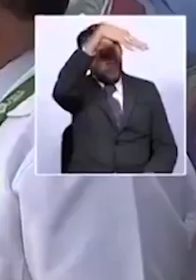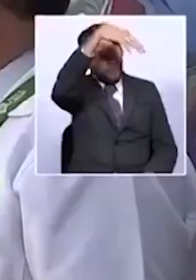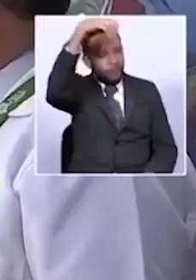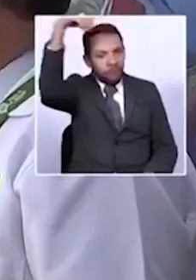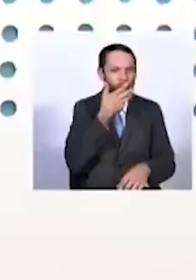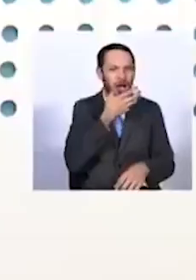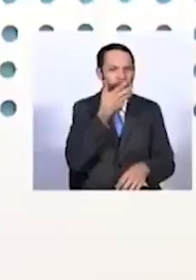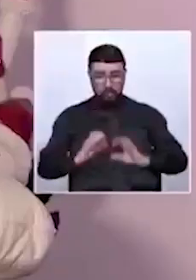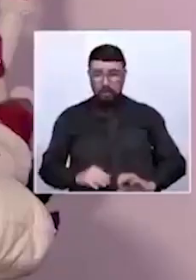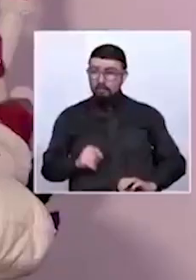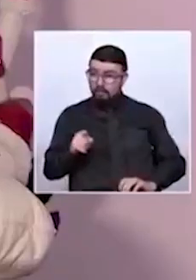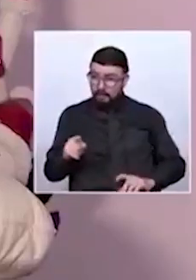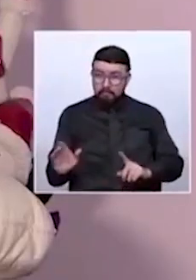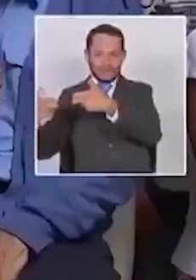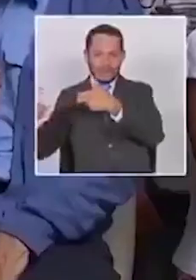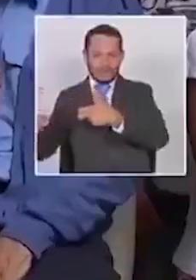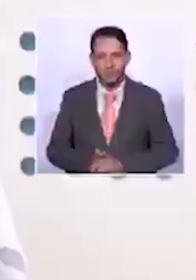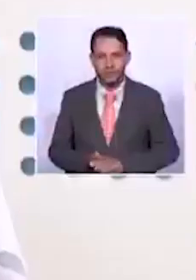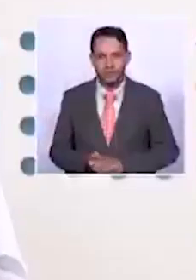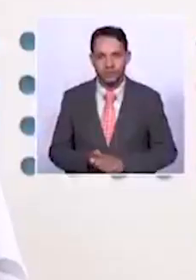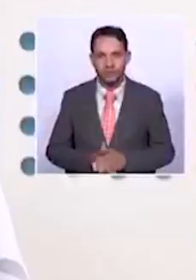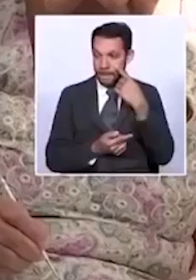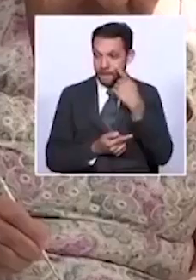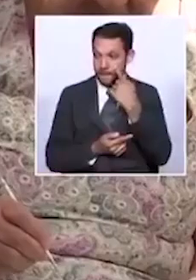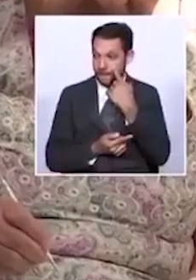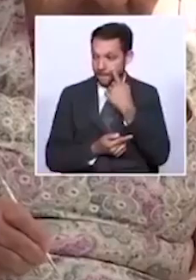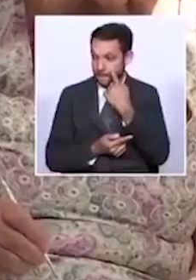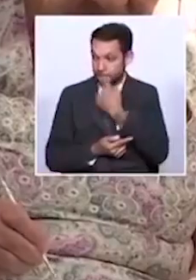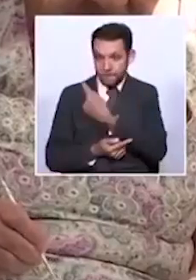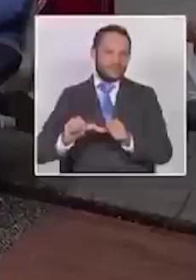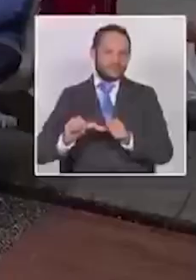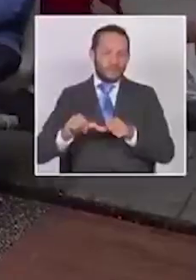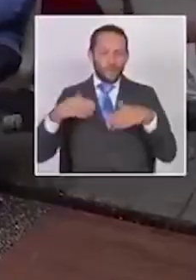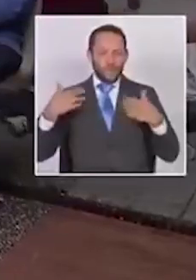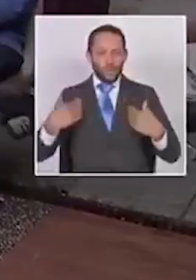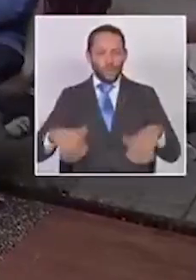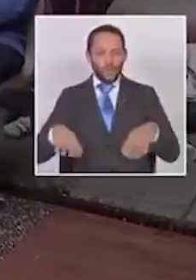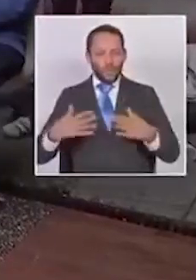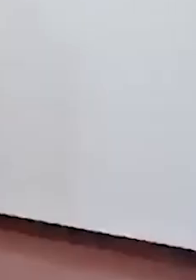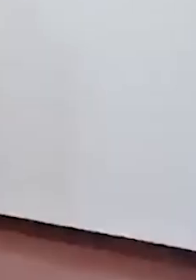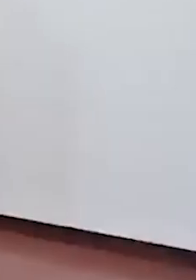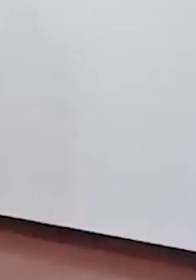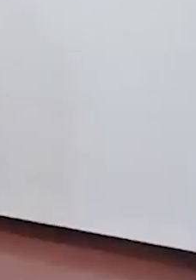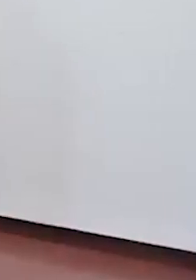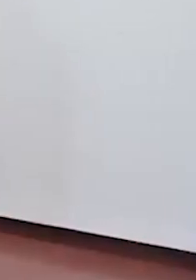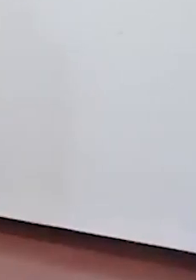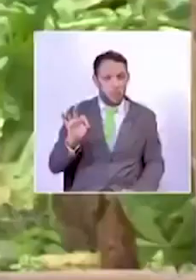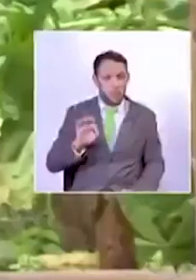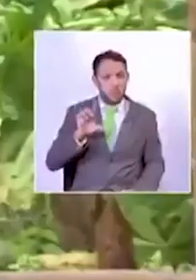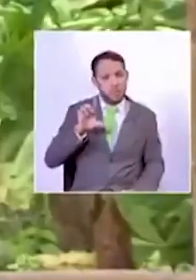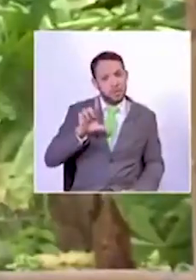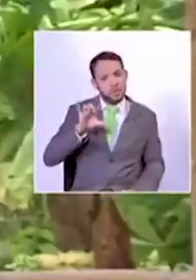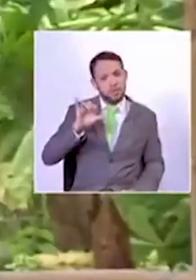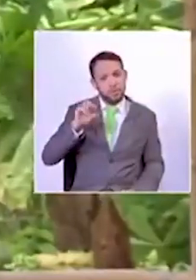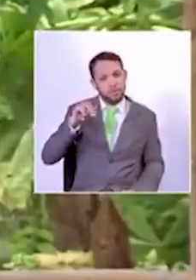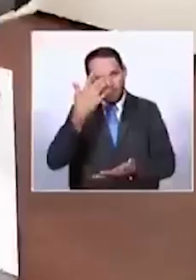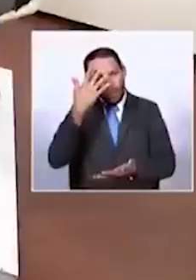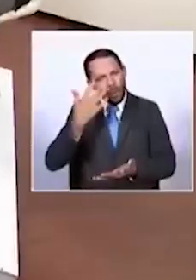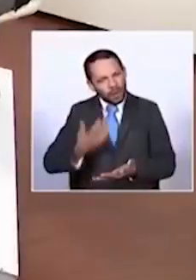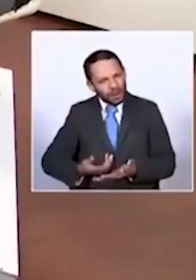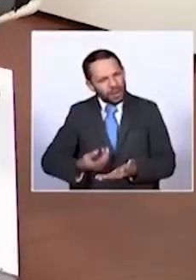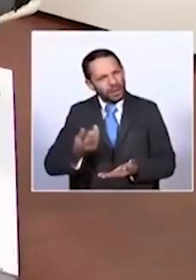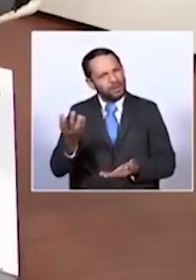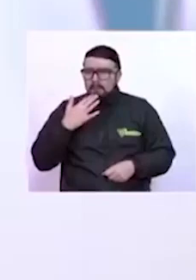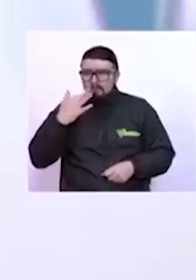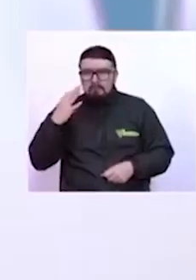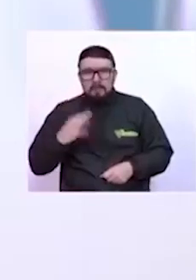Nuestra salud es lo más importante y valioso que tenemos. Durante 20 años hemos llevado mensajes de educación y conciencia a diferentes hogares